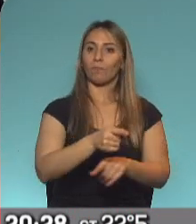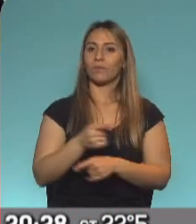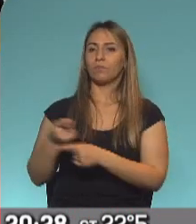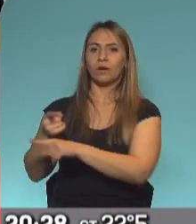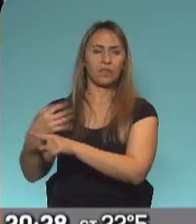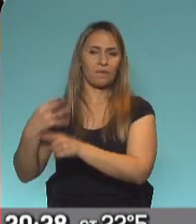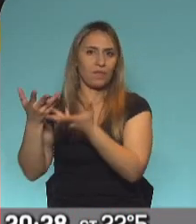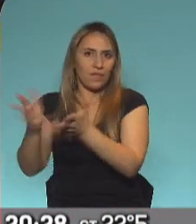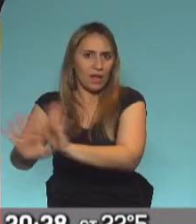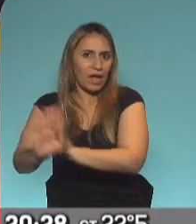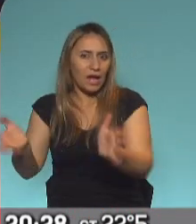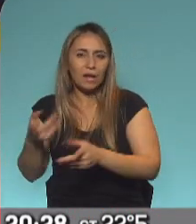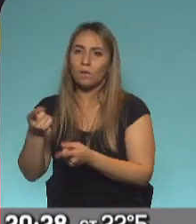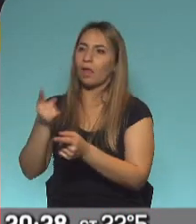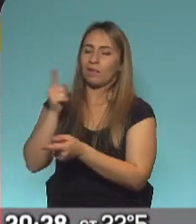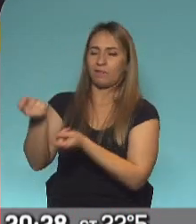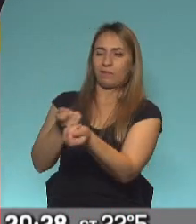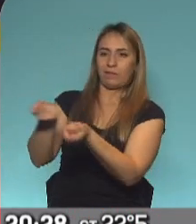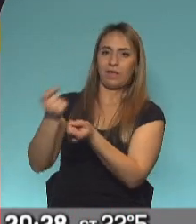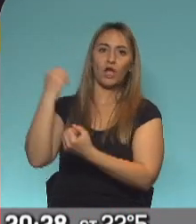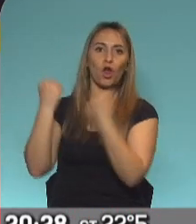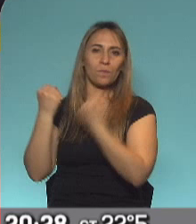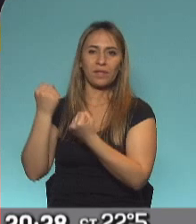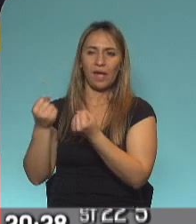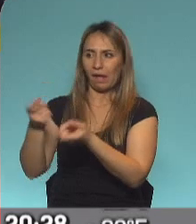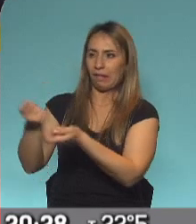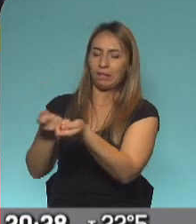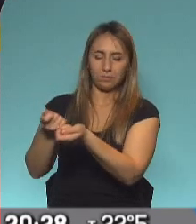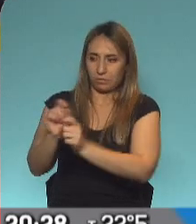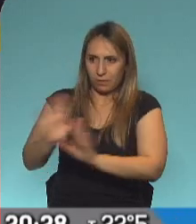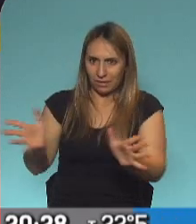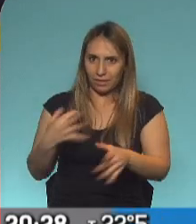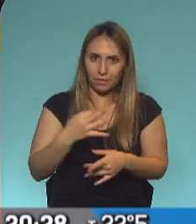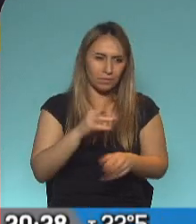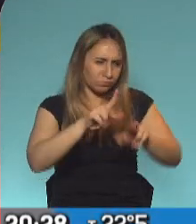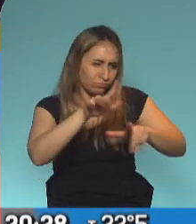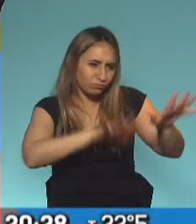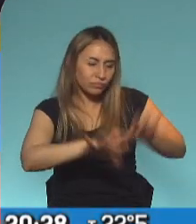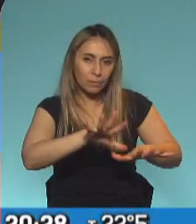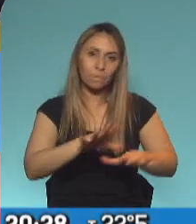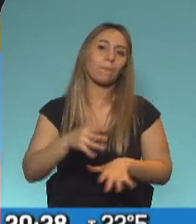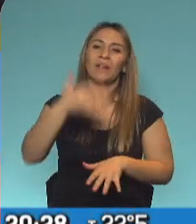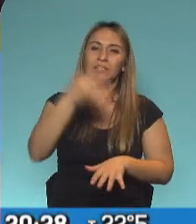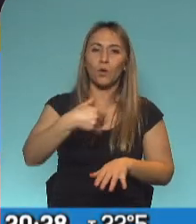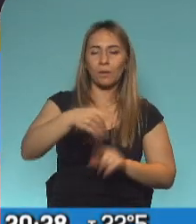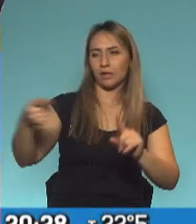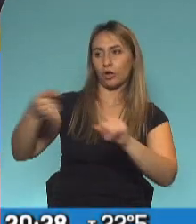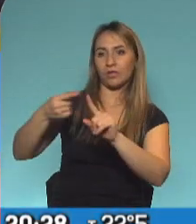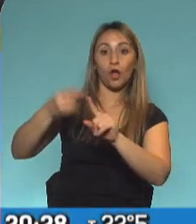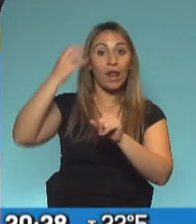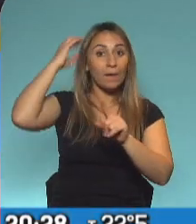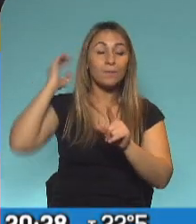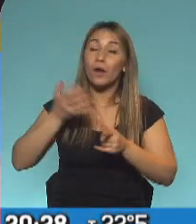e ir hacia un modelo de producción y de empleo. Probablemente tengamos muchos más puntos de contacto con Roberto Lavagna en ese sentido, pero